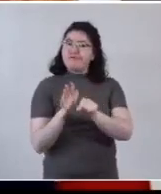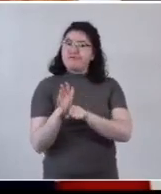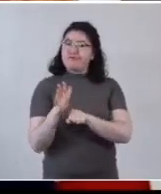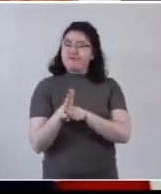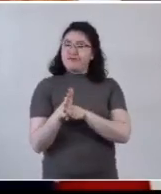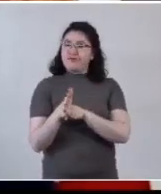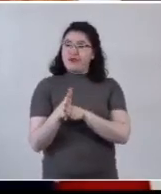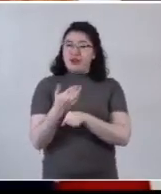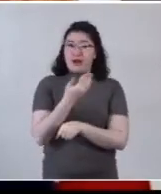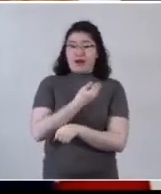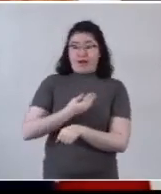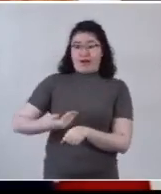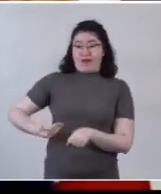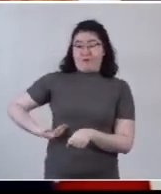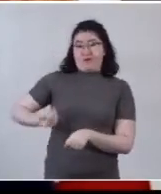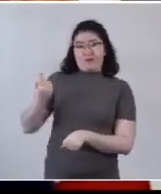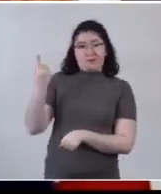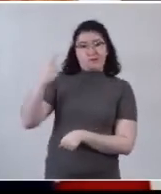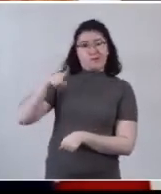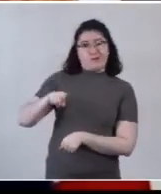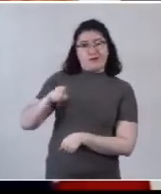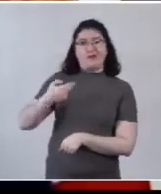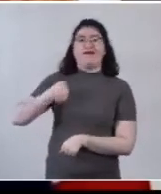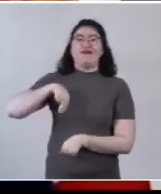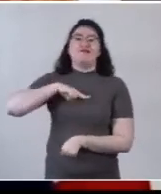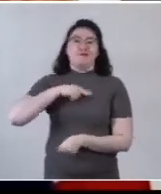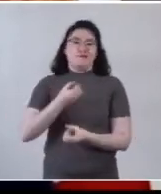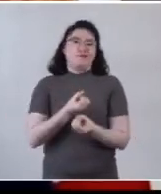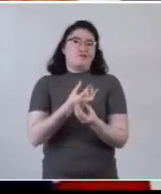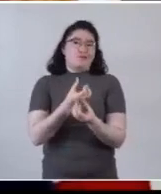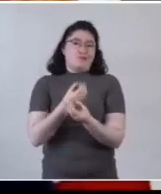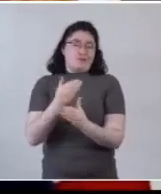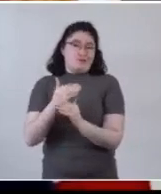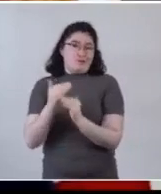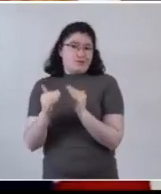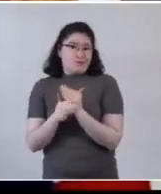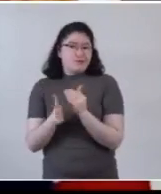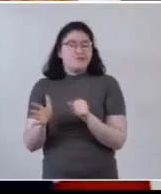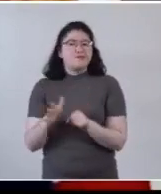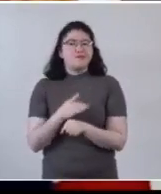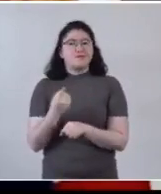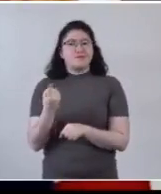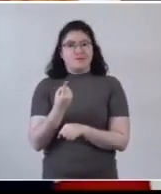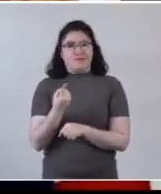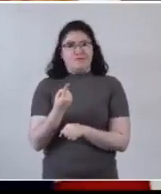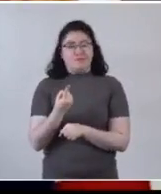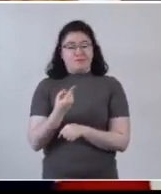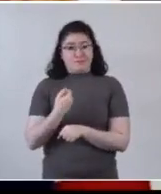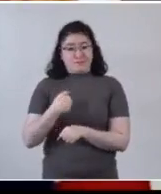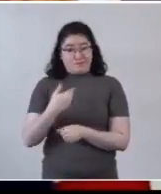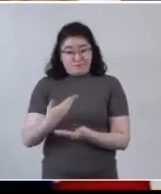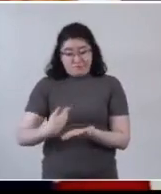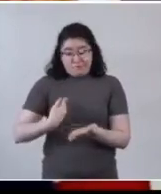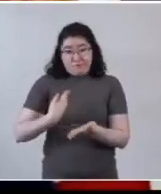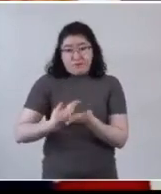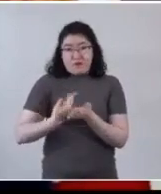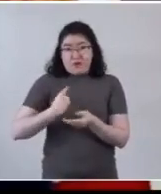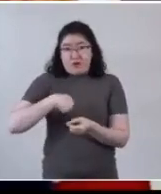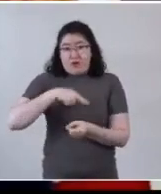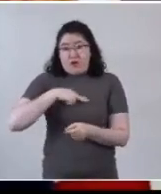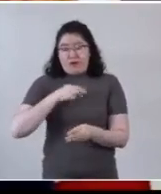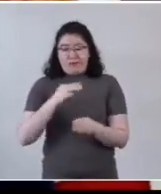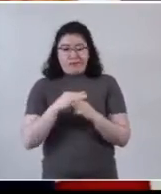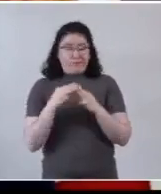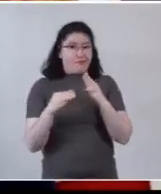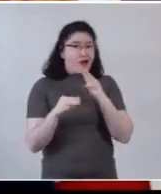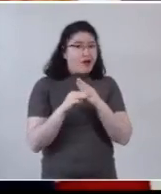del presidente Andrés Manuel López Obrador en el sentido de conseguir insumos, materiales